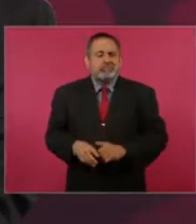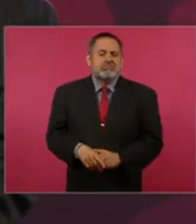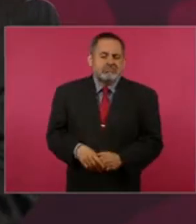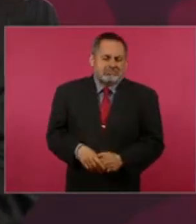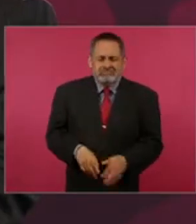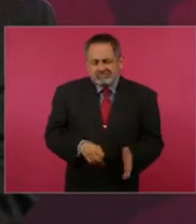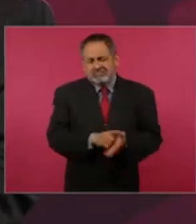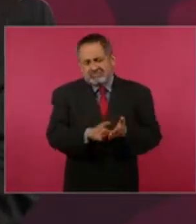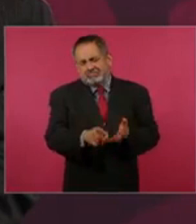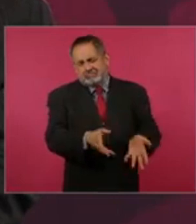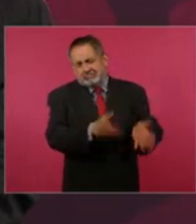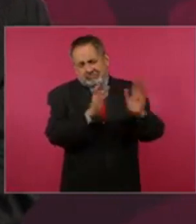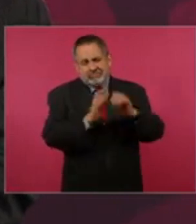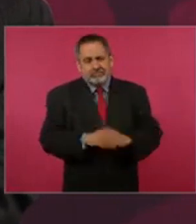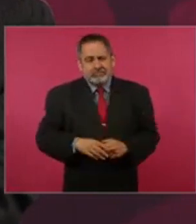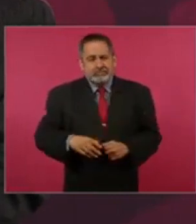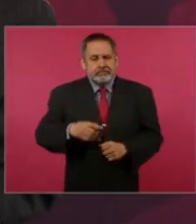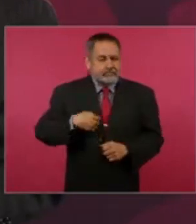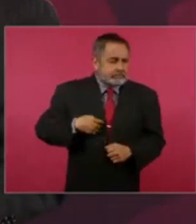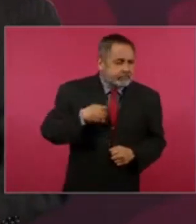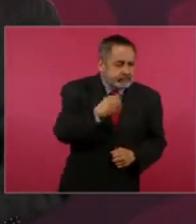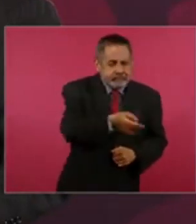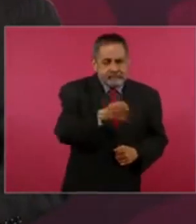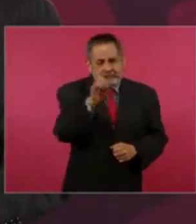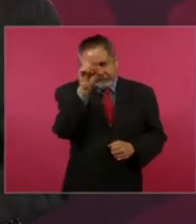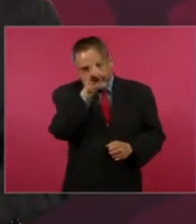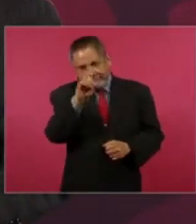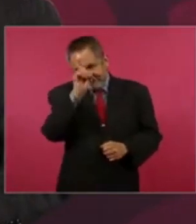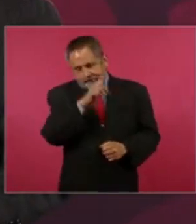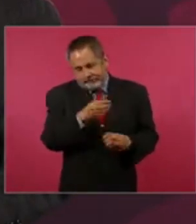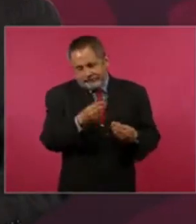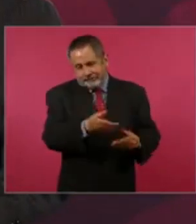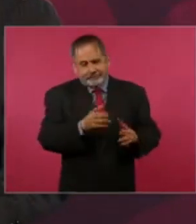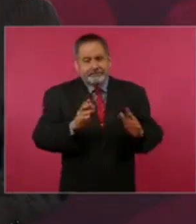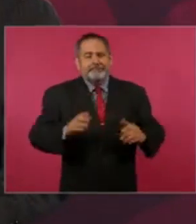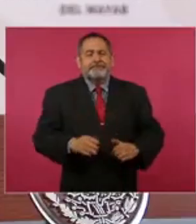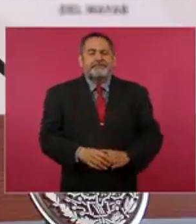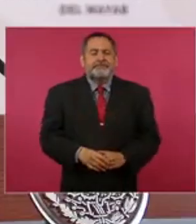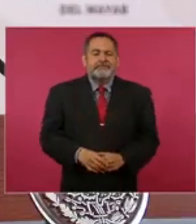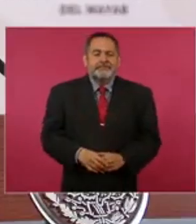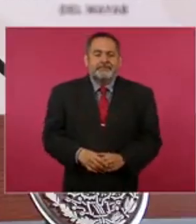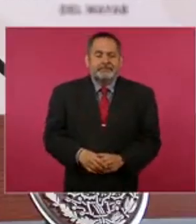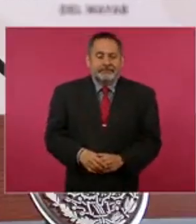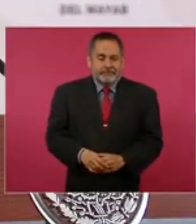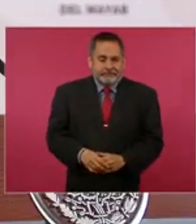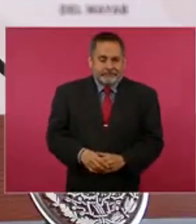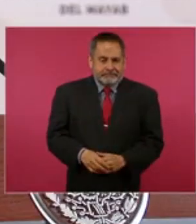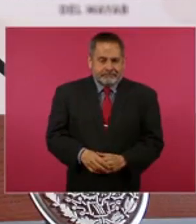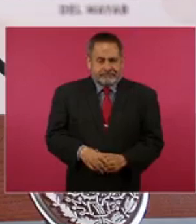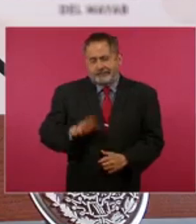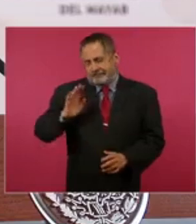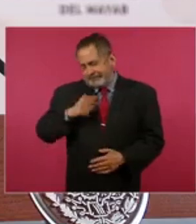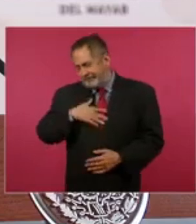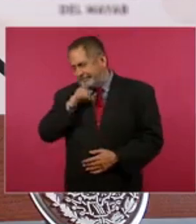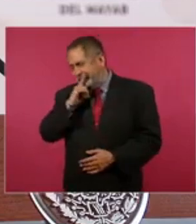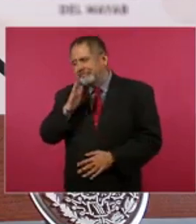yo les recomendaría, ya dije,